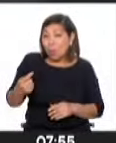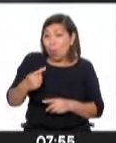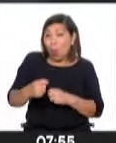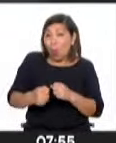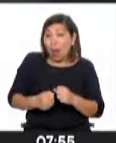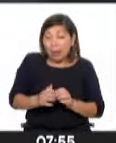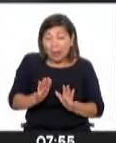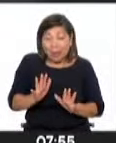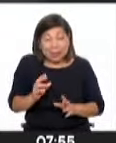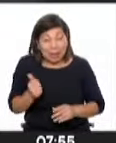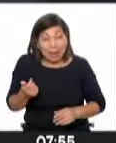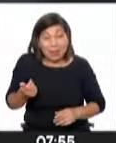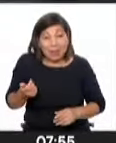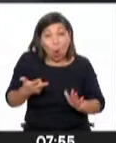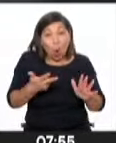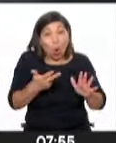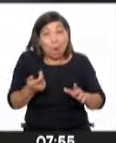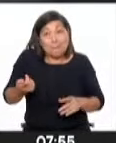o casi 800% anual.